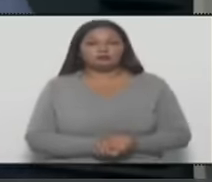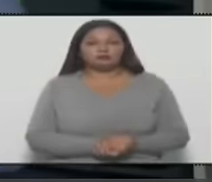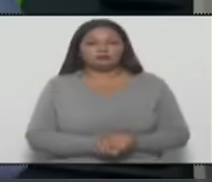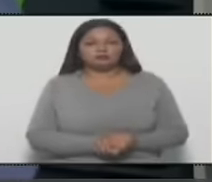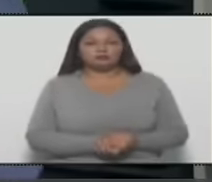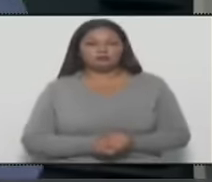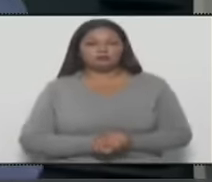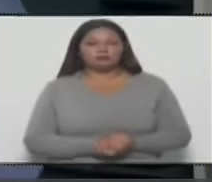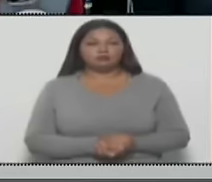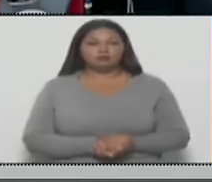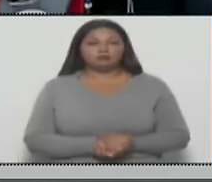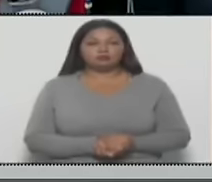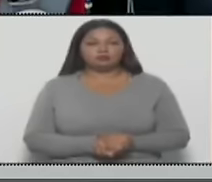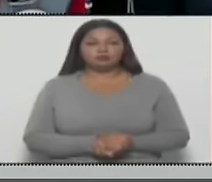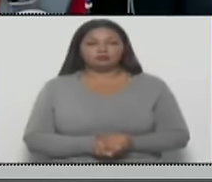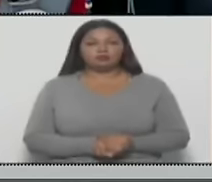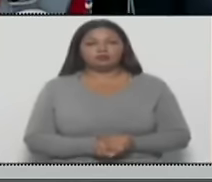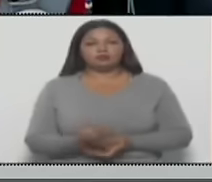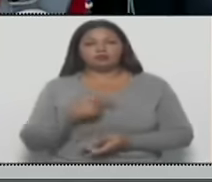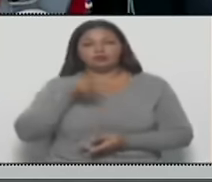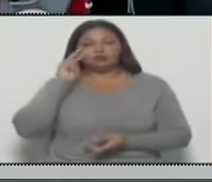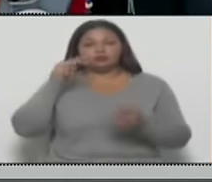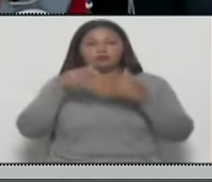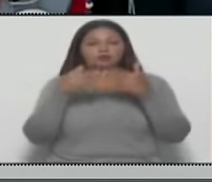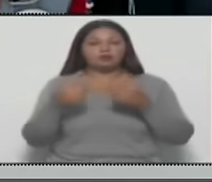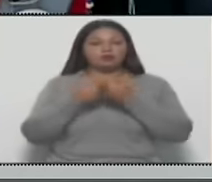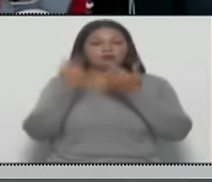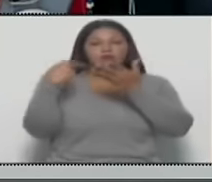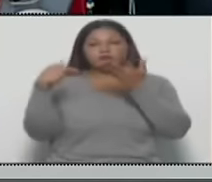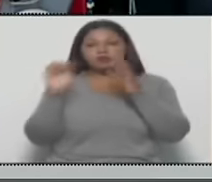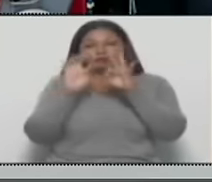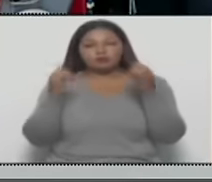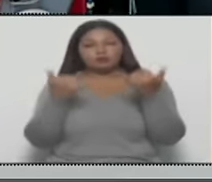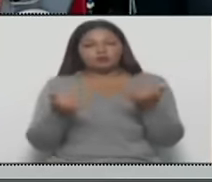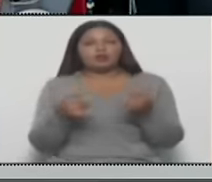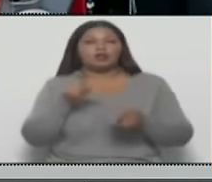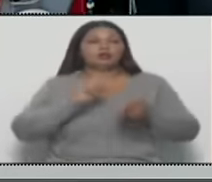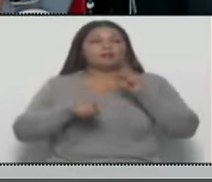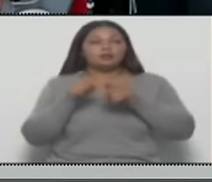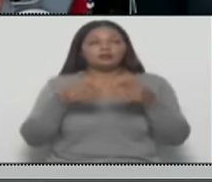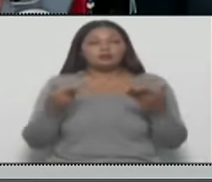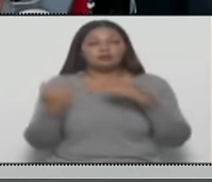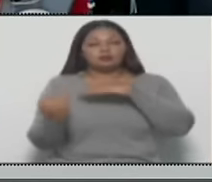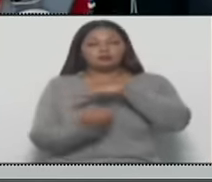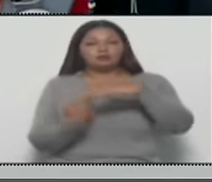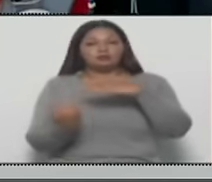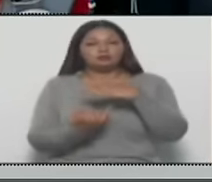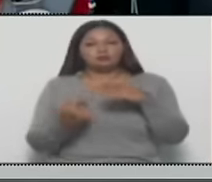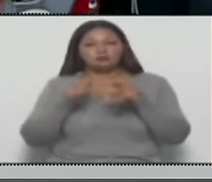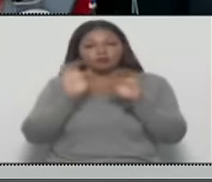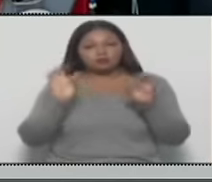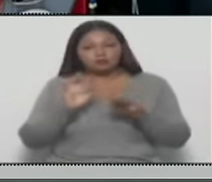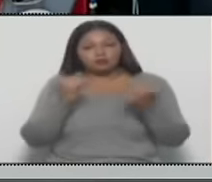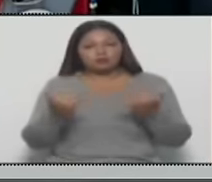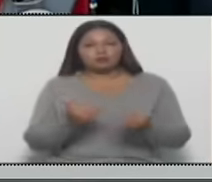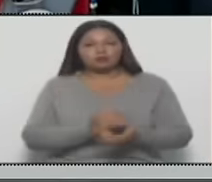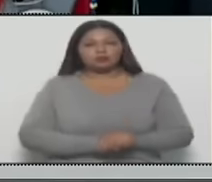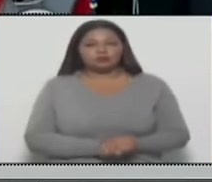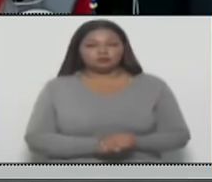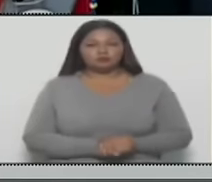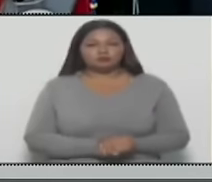común denominador de los ataques, pero sí, son tipos, depende de las instituciones o de las plataformas. Por ejemplo, Conviasa